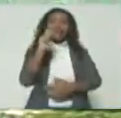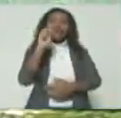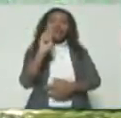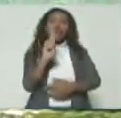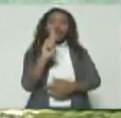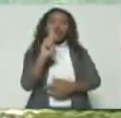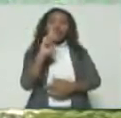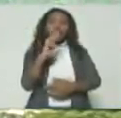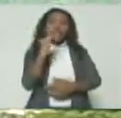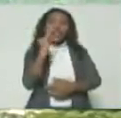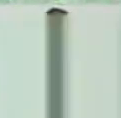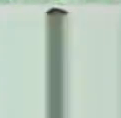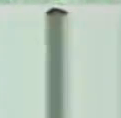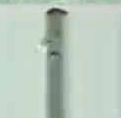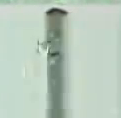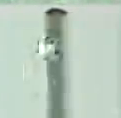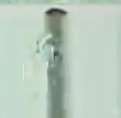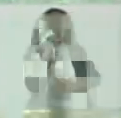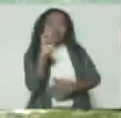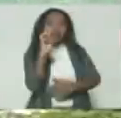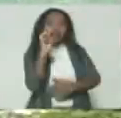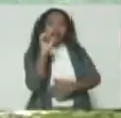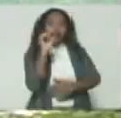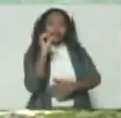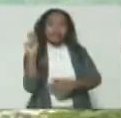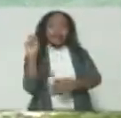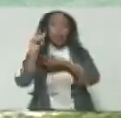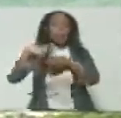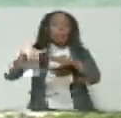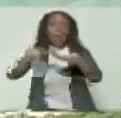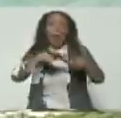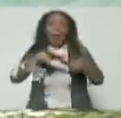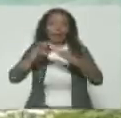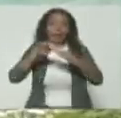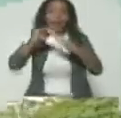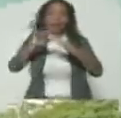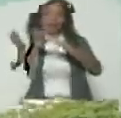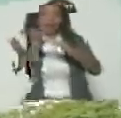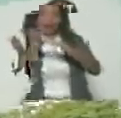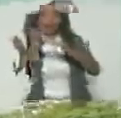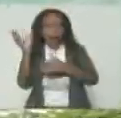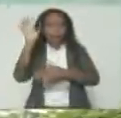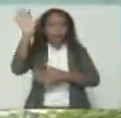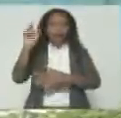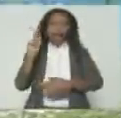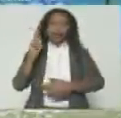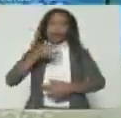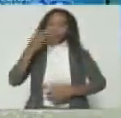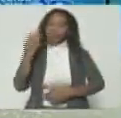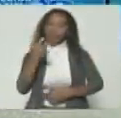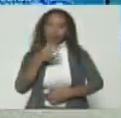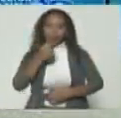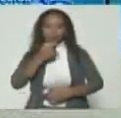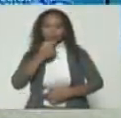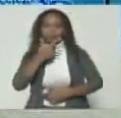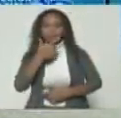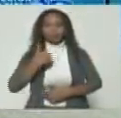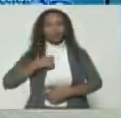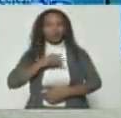Turimiquire, la zona del oriente del país. De verdad es hermoso. Nuestro país es un